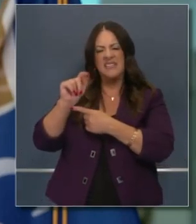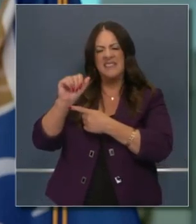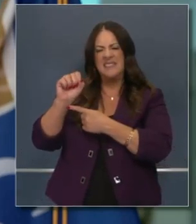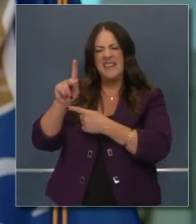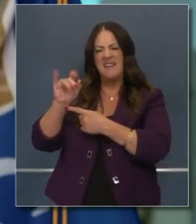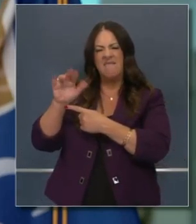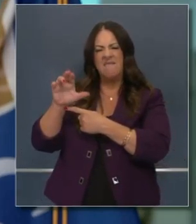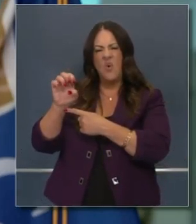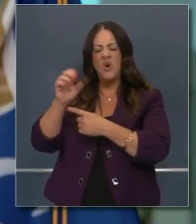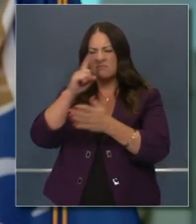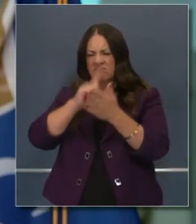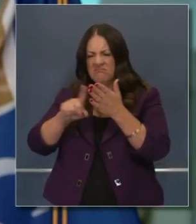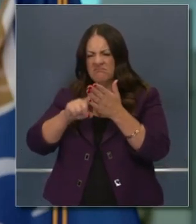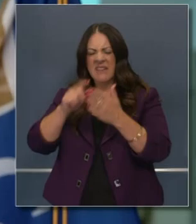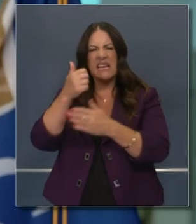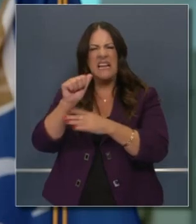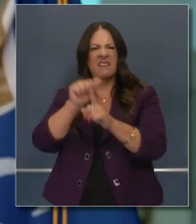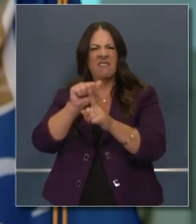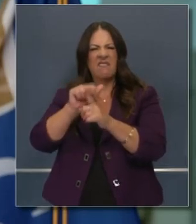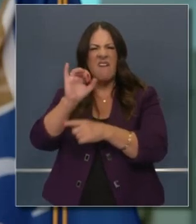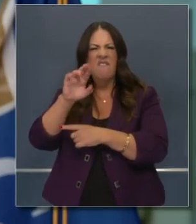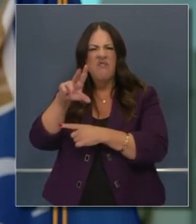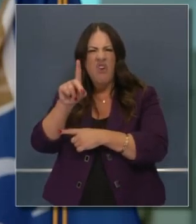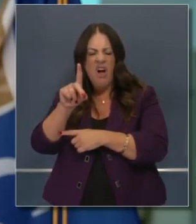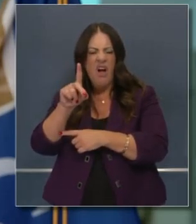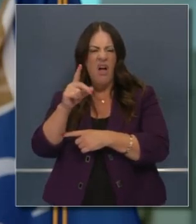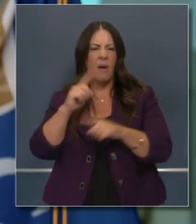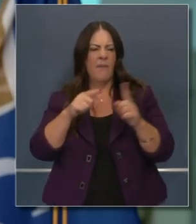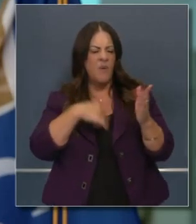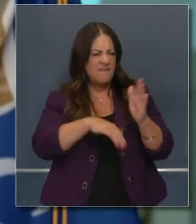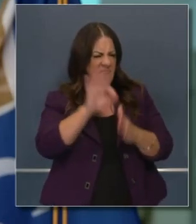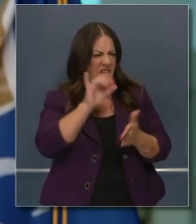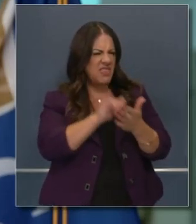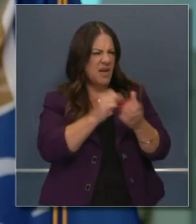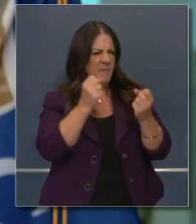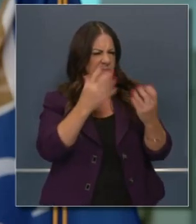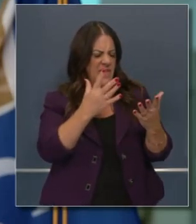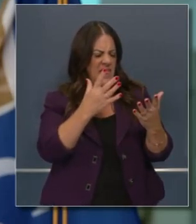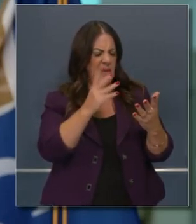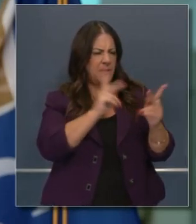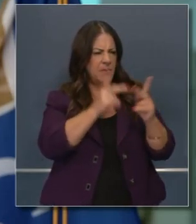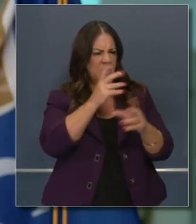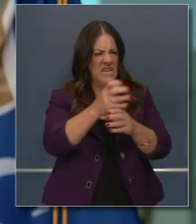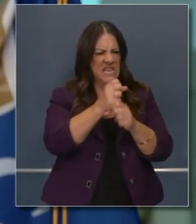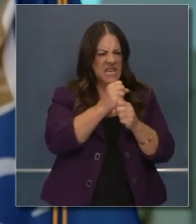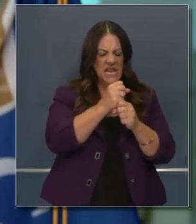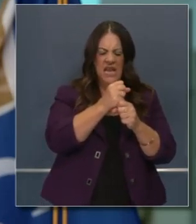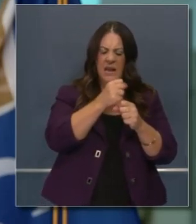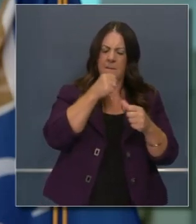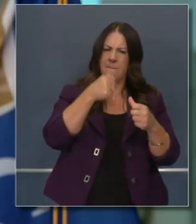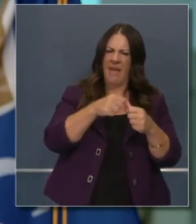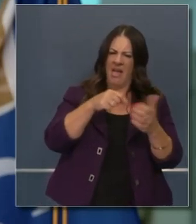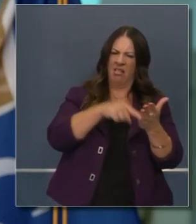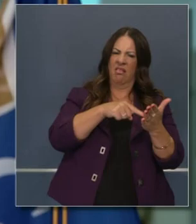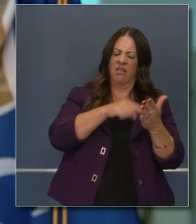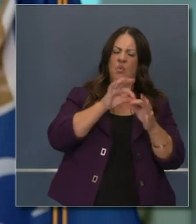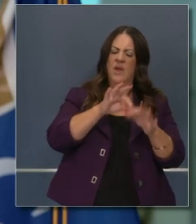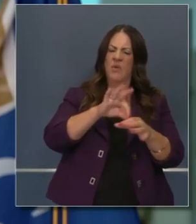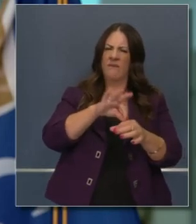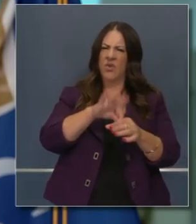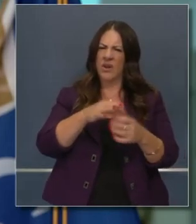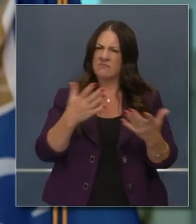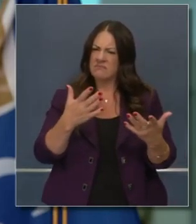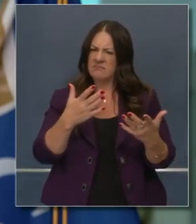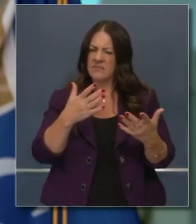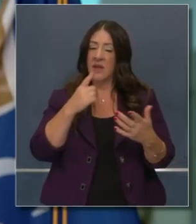El operativo especial ha visto el problema de la fraude mediante el